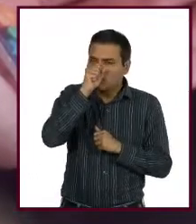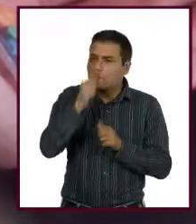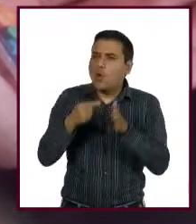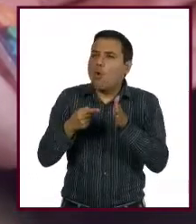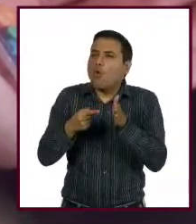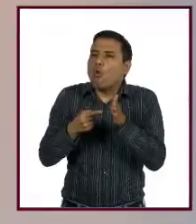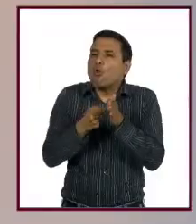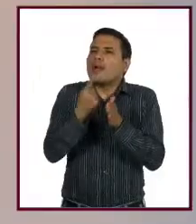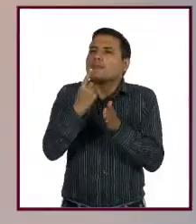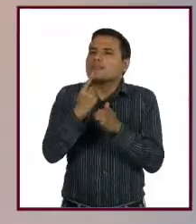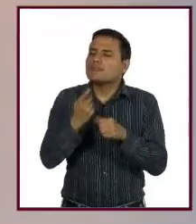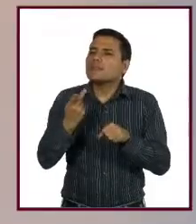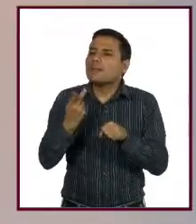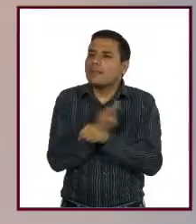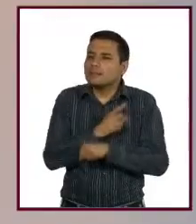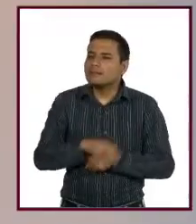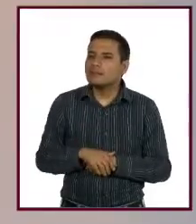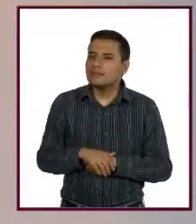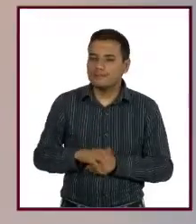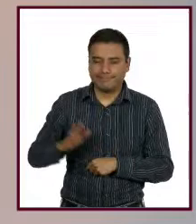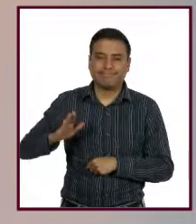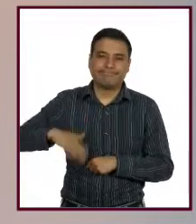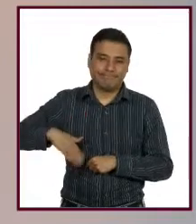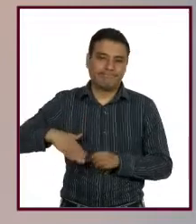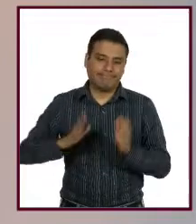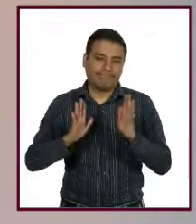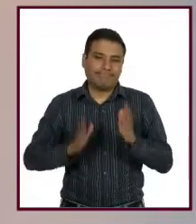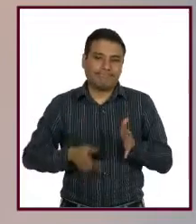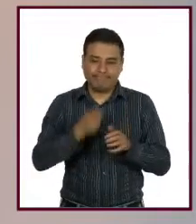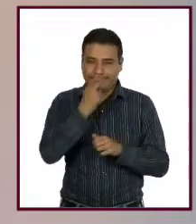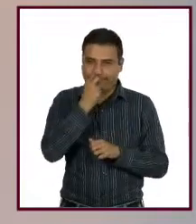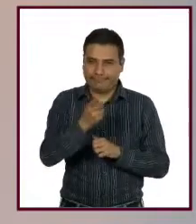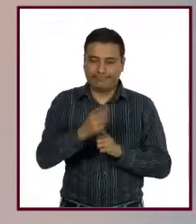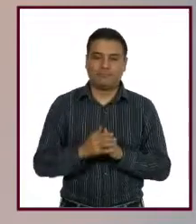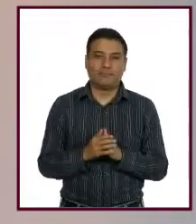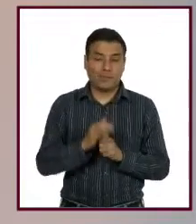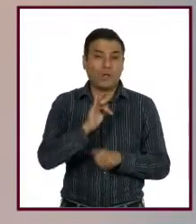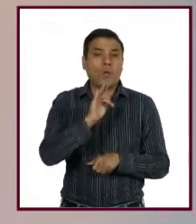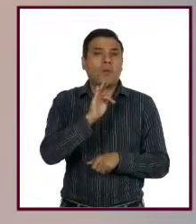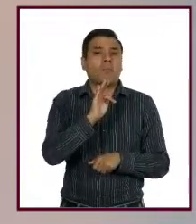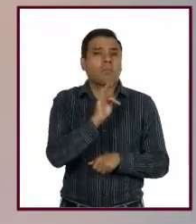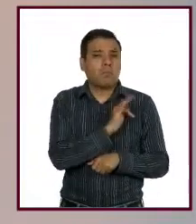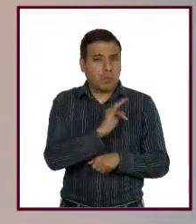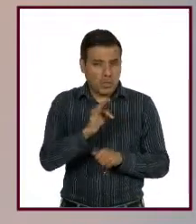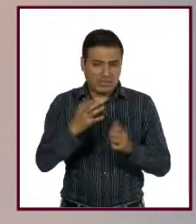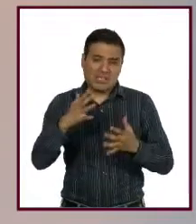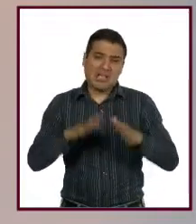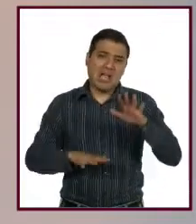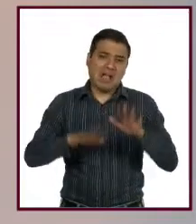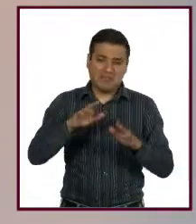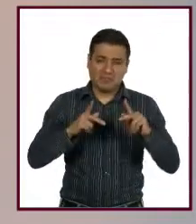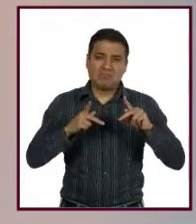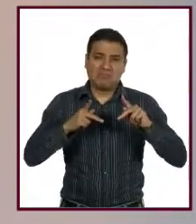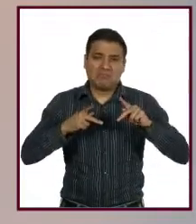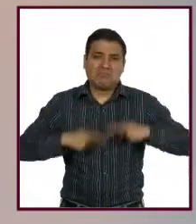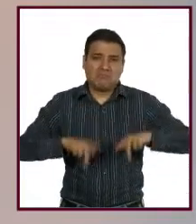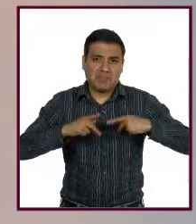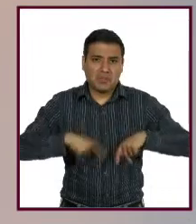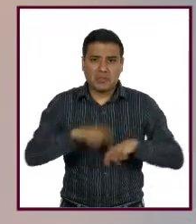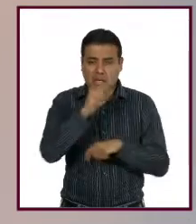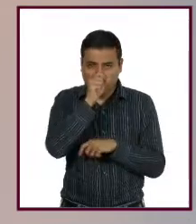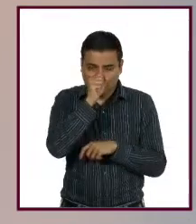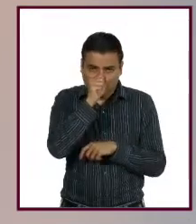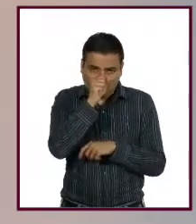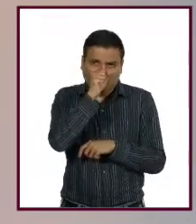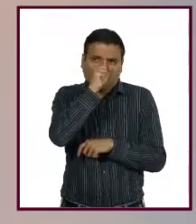Bueno, como lo platicamos, lo que nos puede provocar en algunos casos, que no son tan frecuentes,